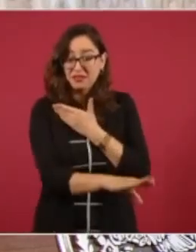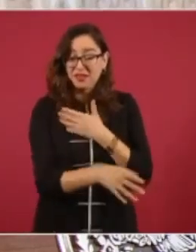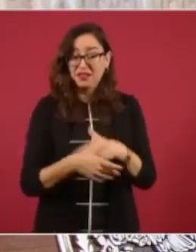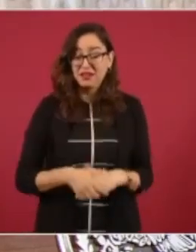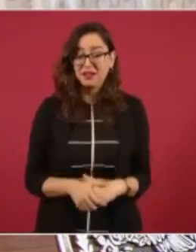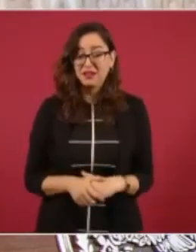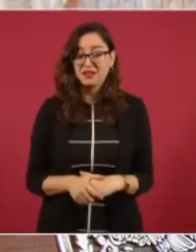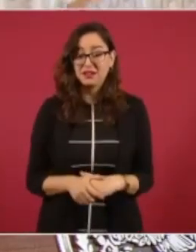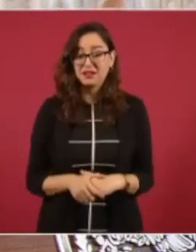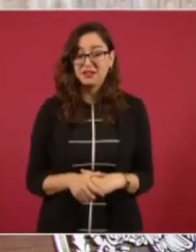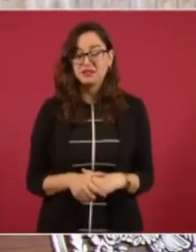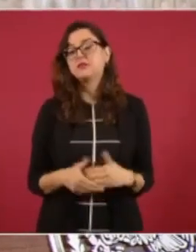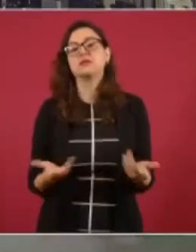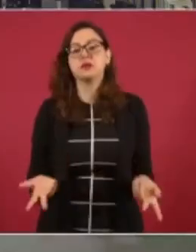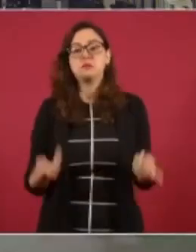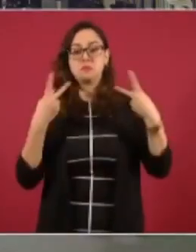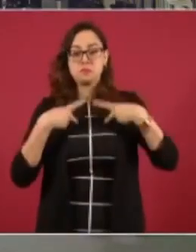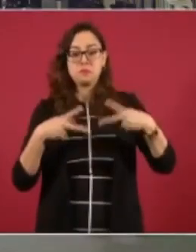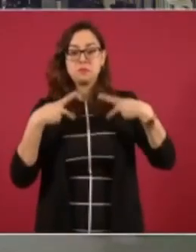les dijeron a los pueblos,